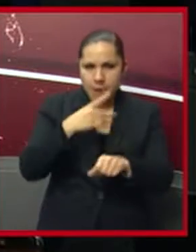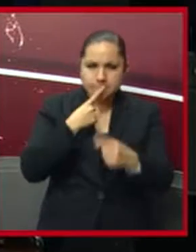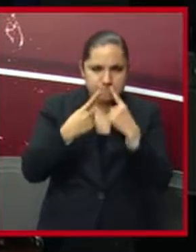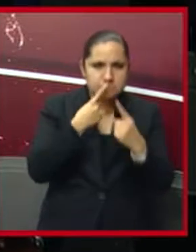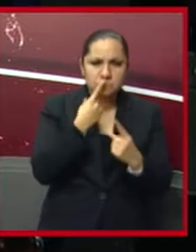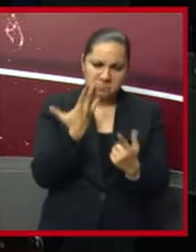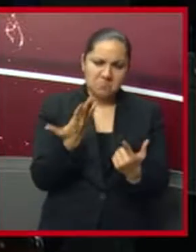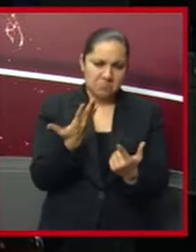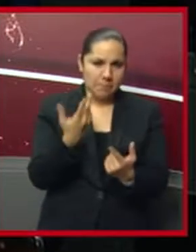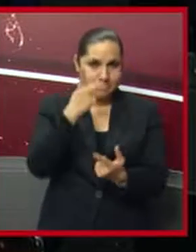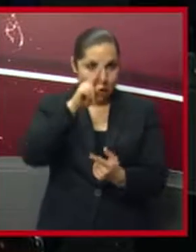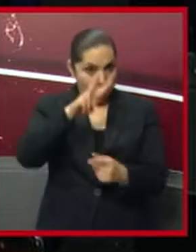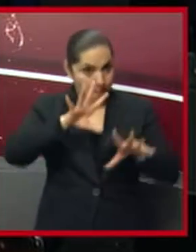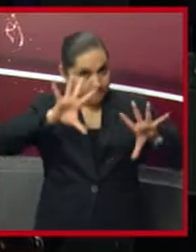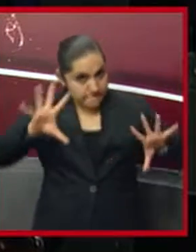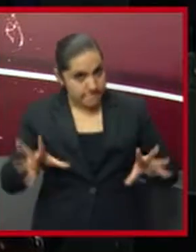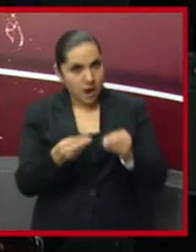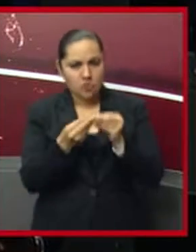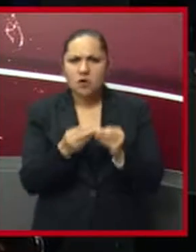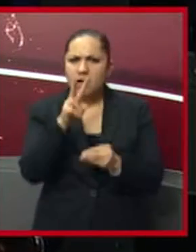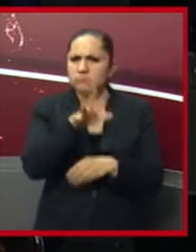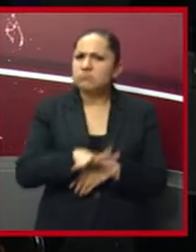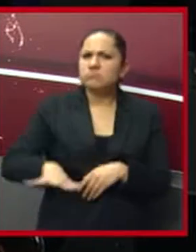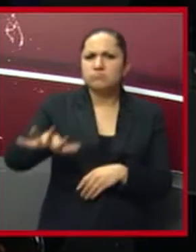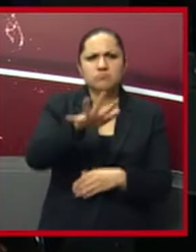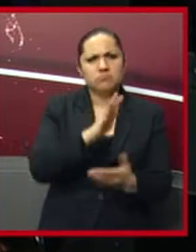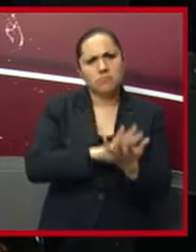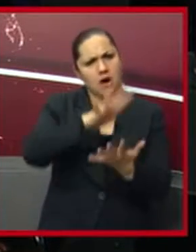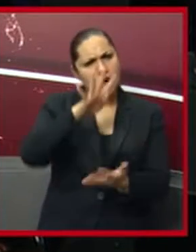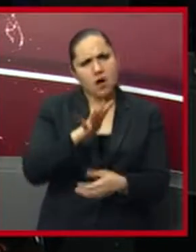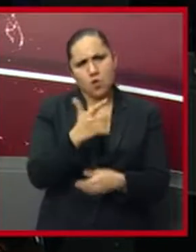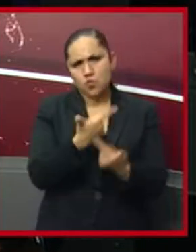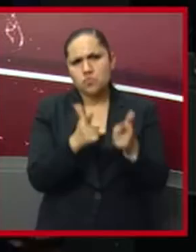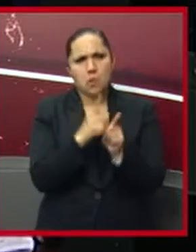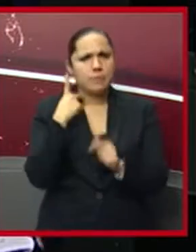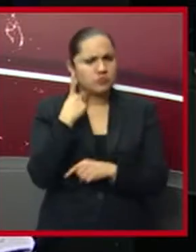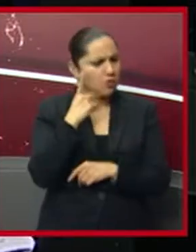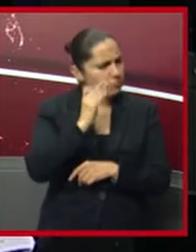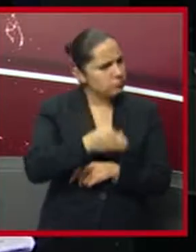apoyamos una ley de ingresos de la Federación para tener un presupuesto de